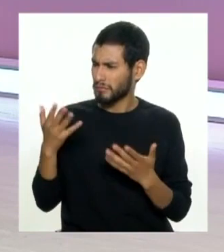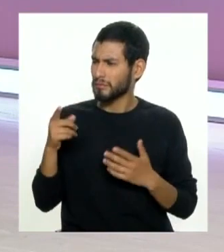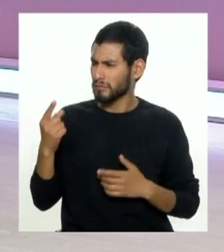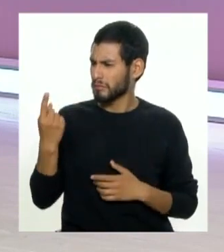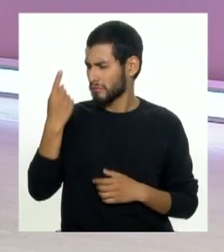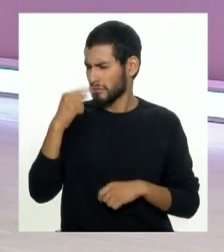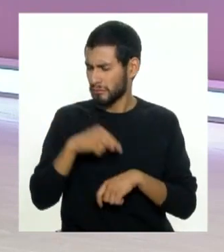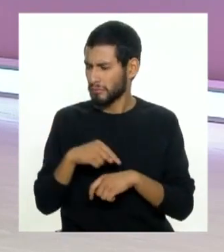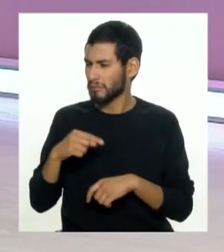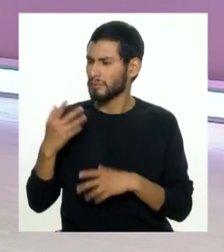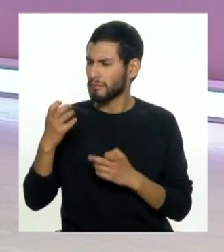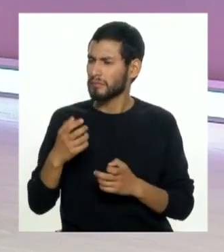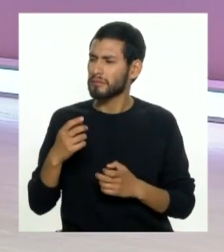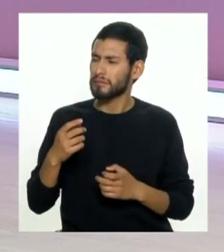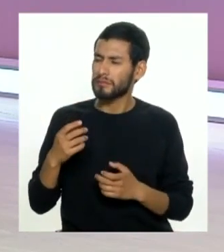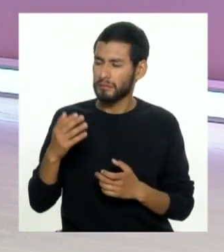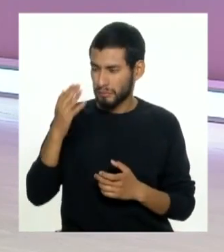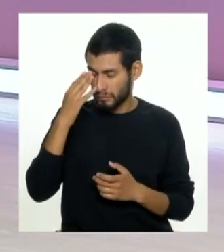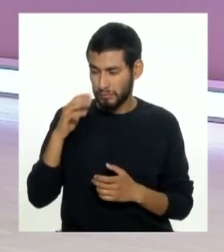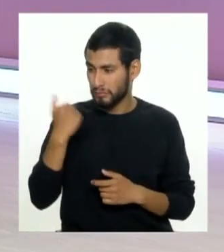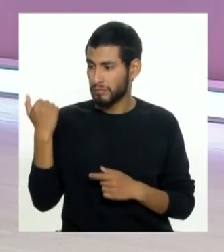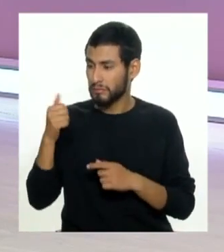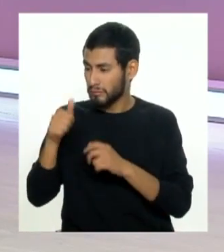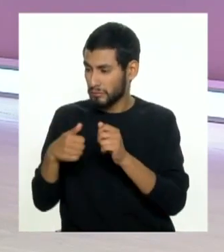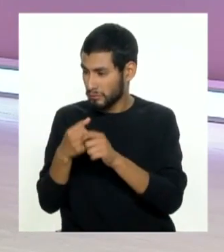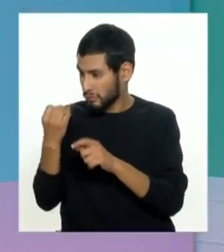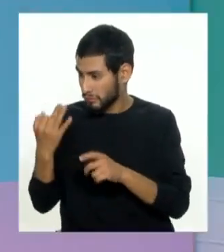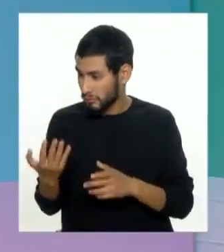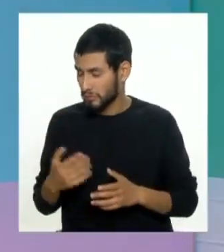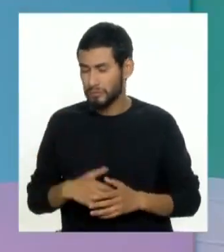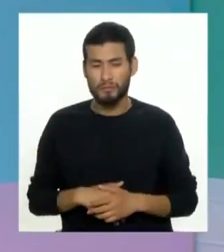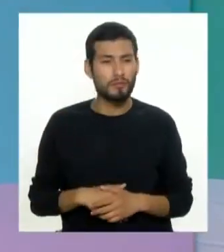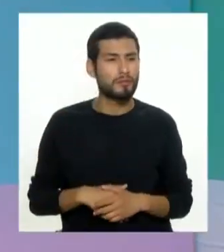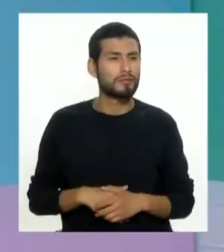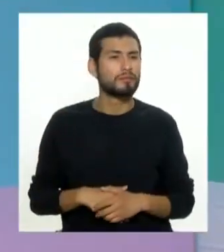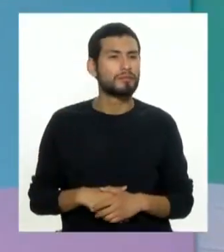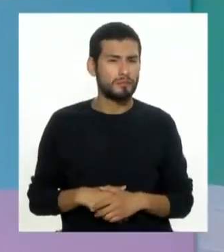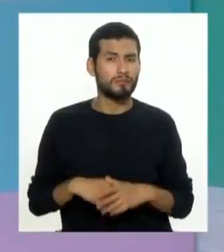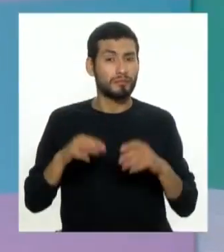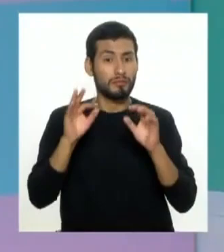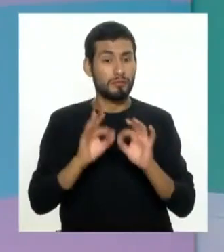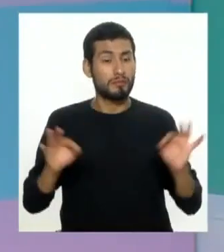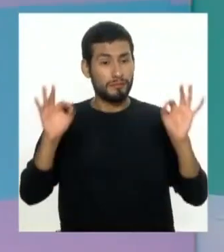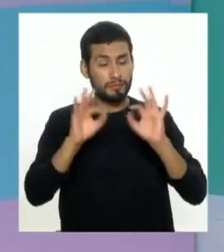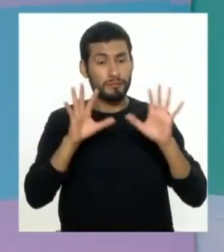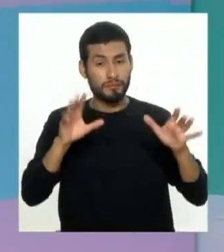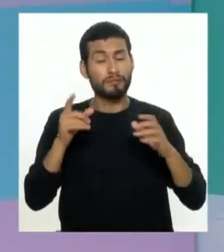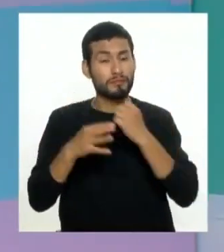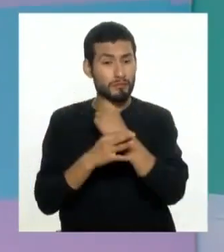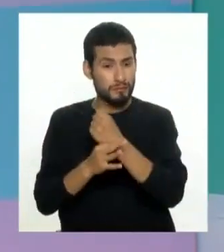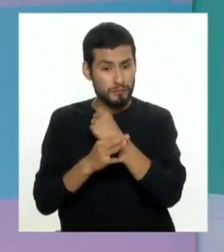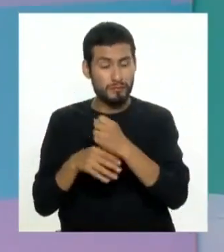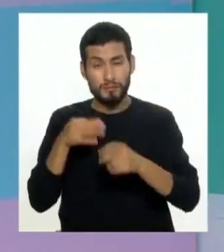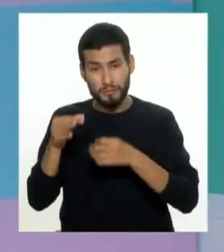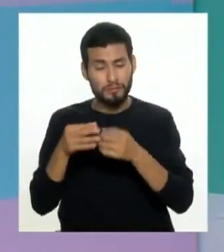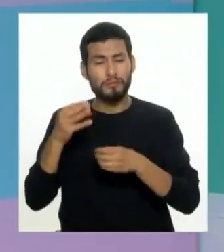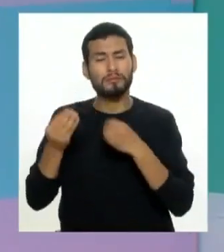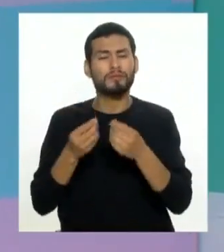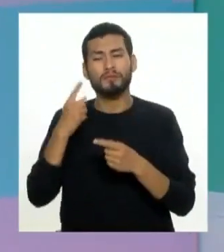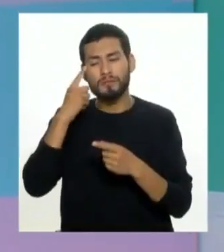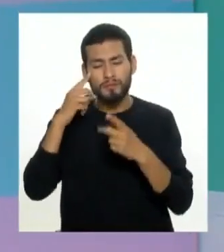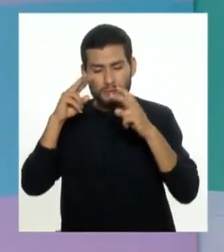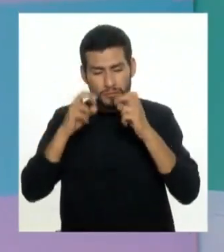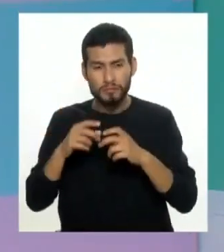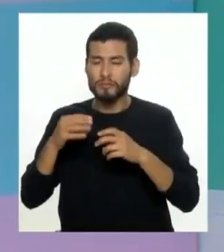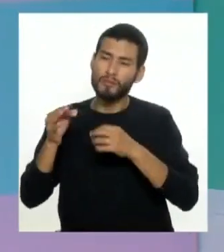sola vez y queremos ver si no hay algo detrás de ello. Claro. Importante es hablar con el médico y explicarle cómo es el fenómeno,